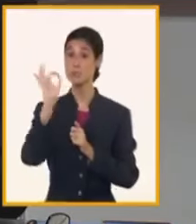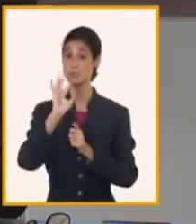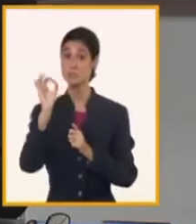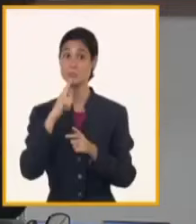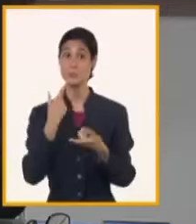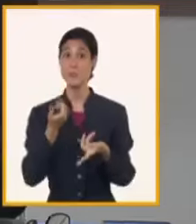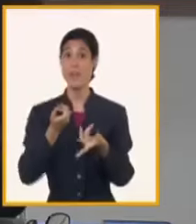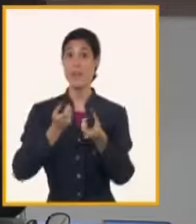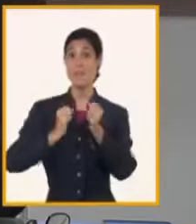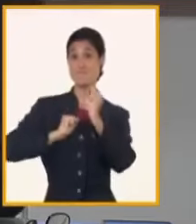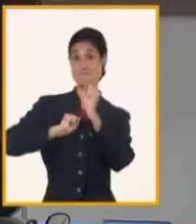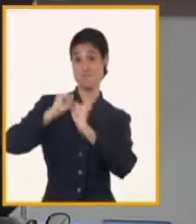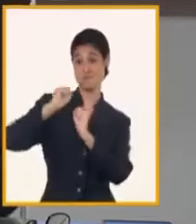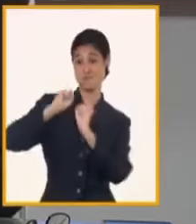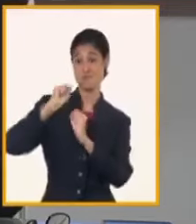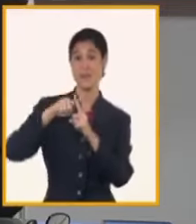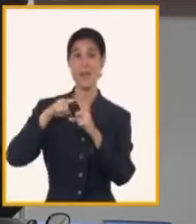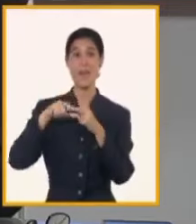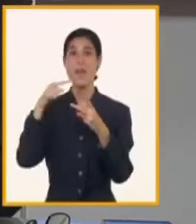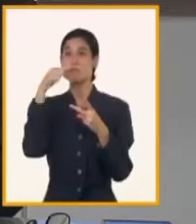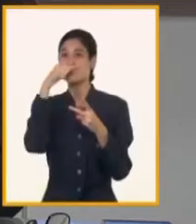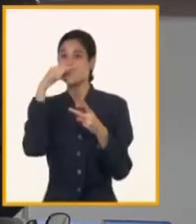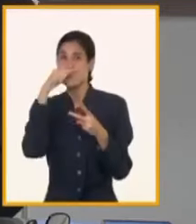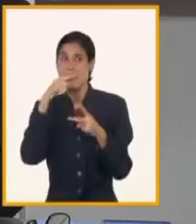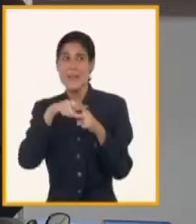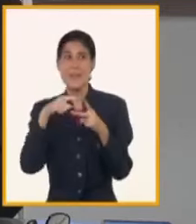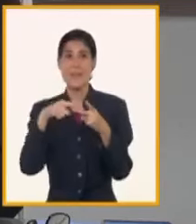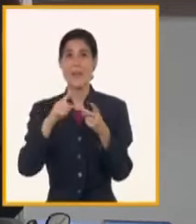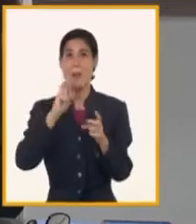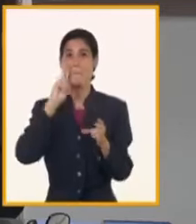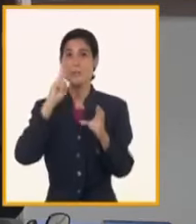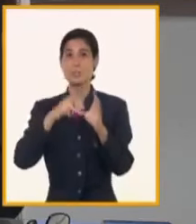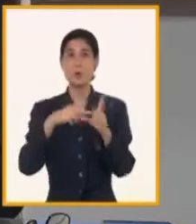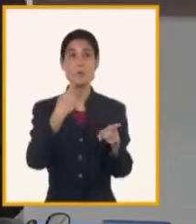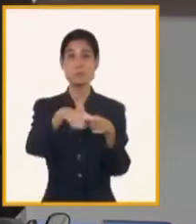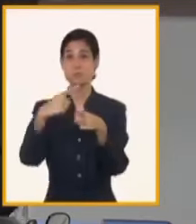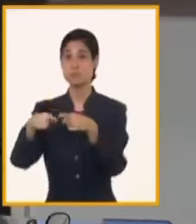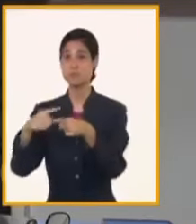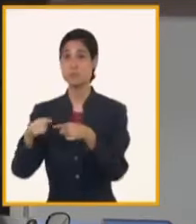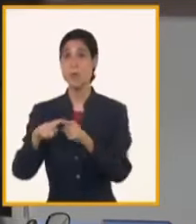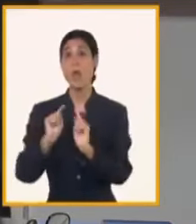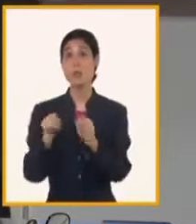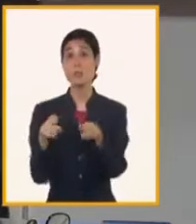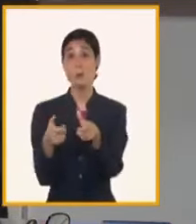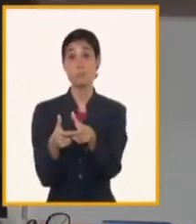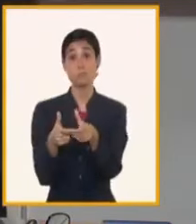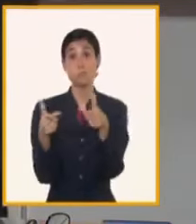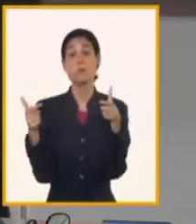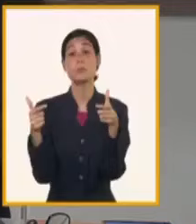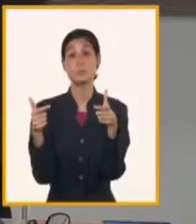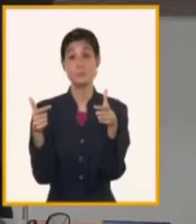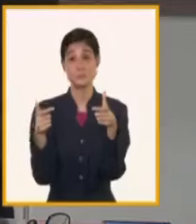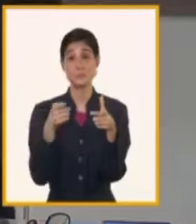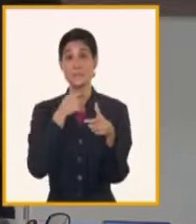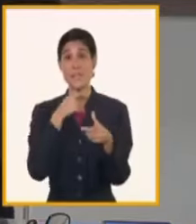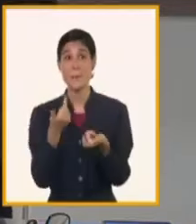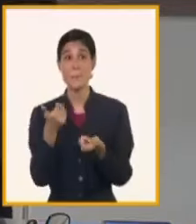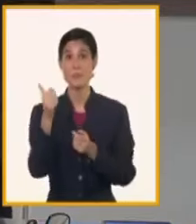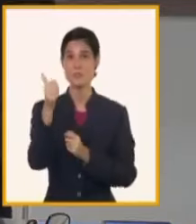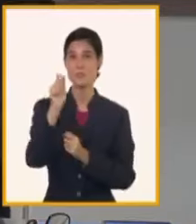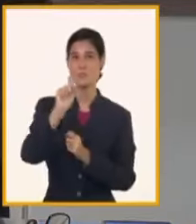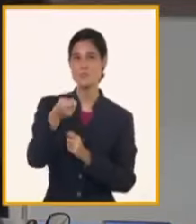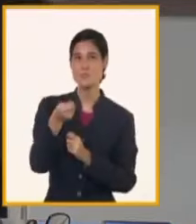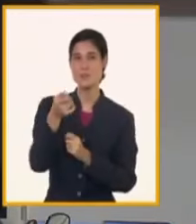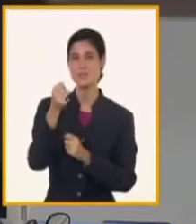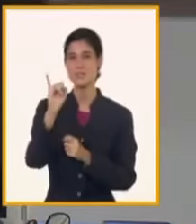en en el la generación distribuida disminuye su su generación y el promedio no es 10,6 estábamos hablando de